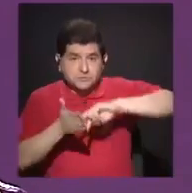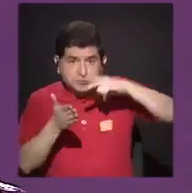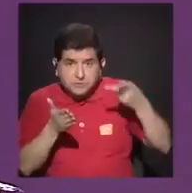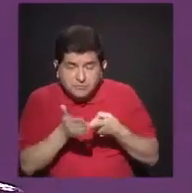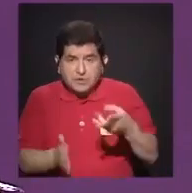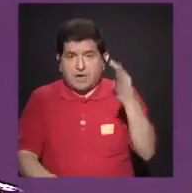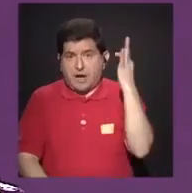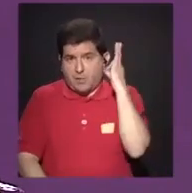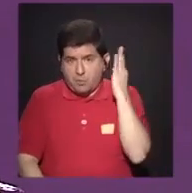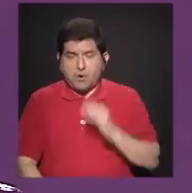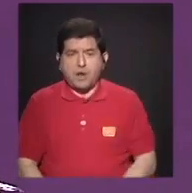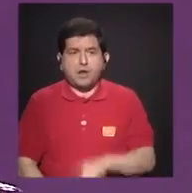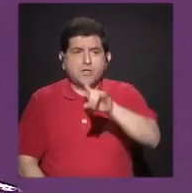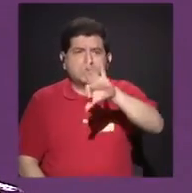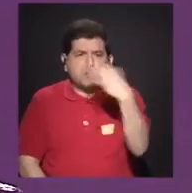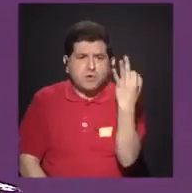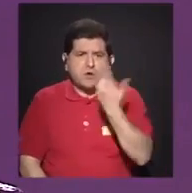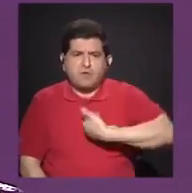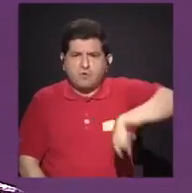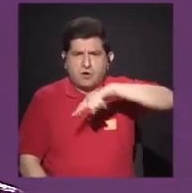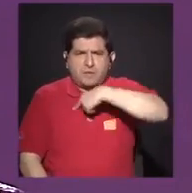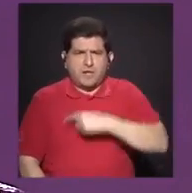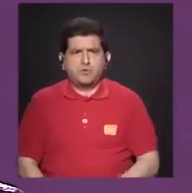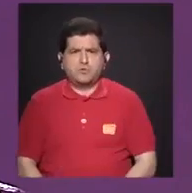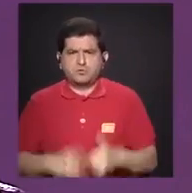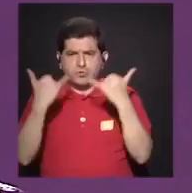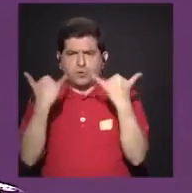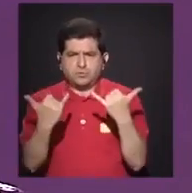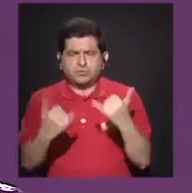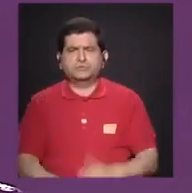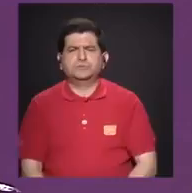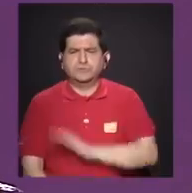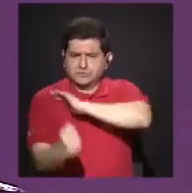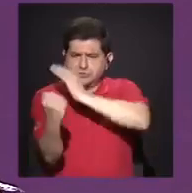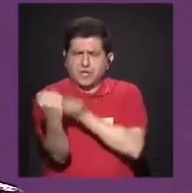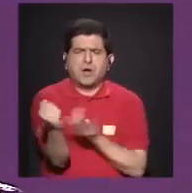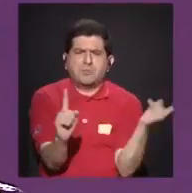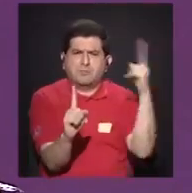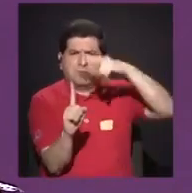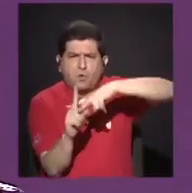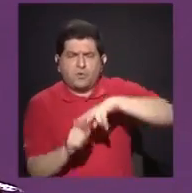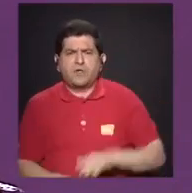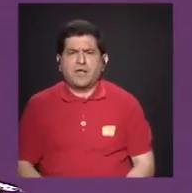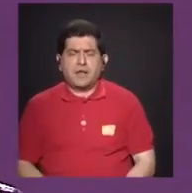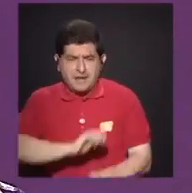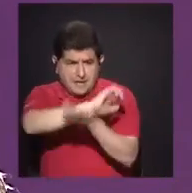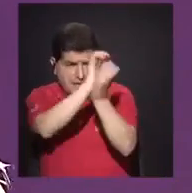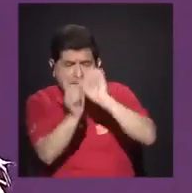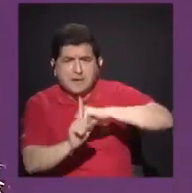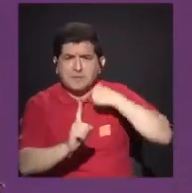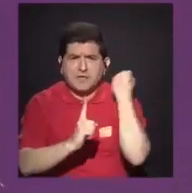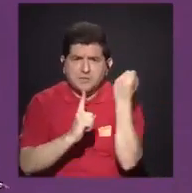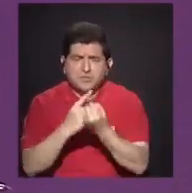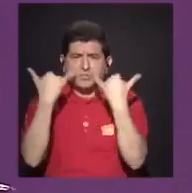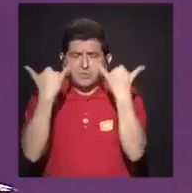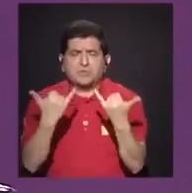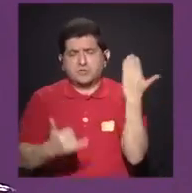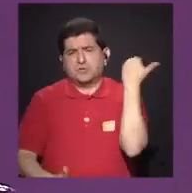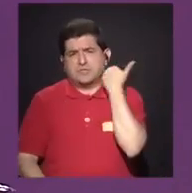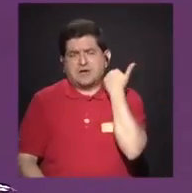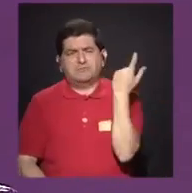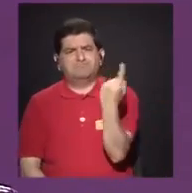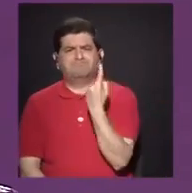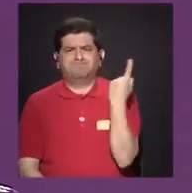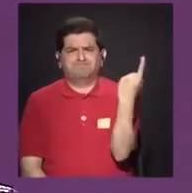de que las mujeres de alguna forma nos hemos ido empoderando y hemos ido, digamos, transformando esa subordinación histórica de la cual hemos sido víctimas